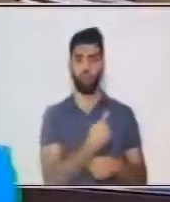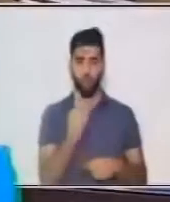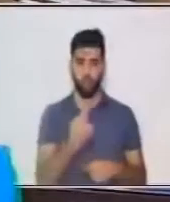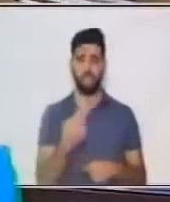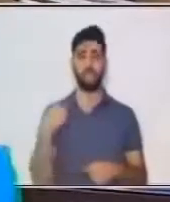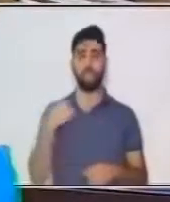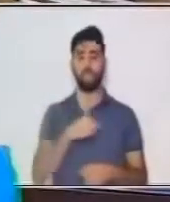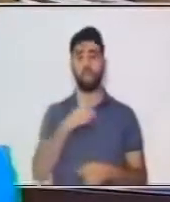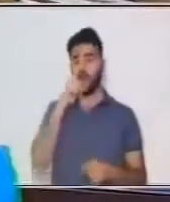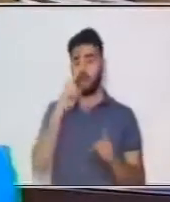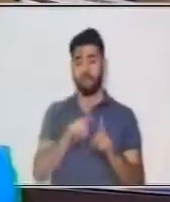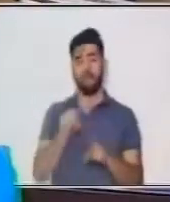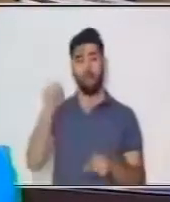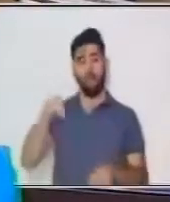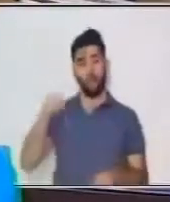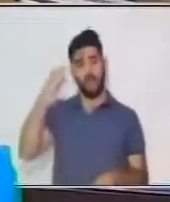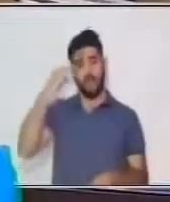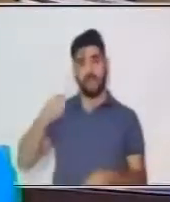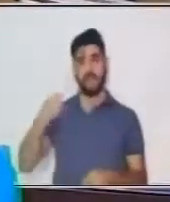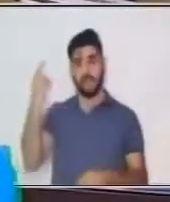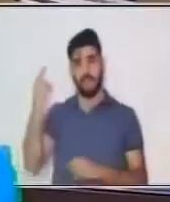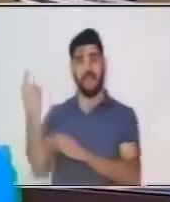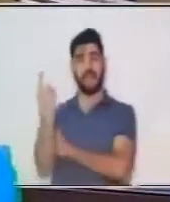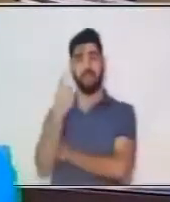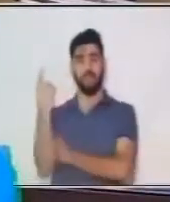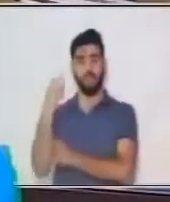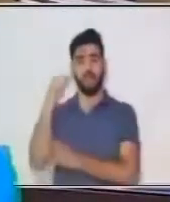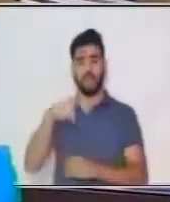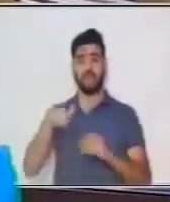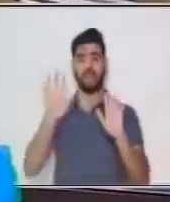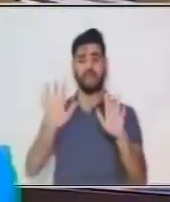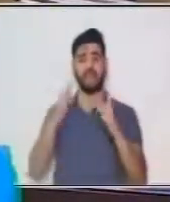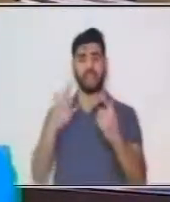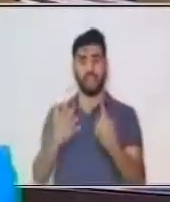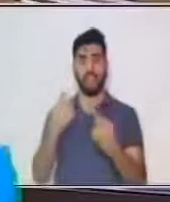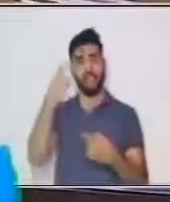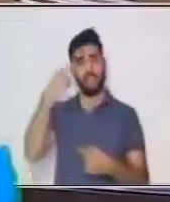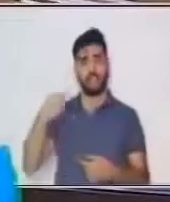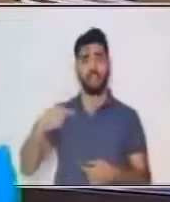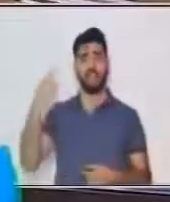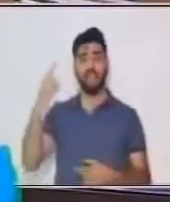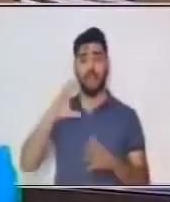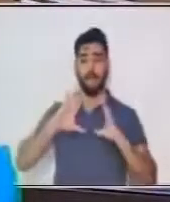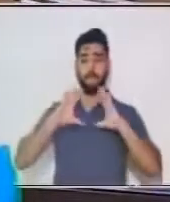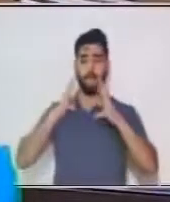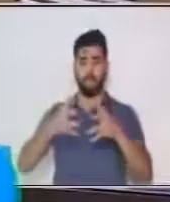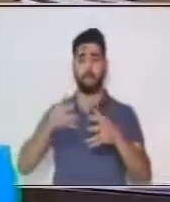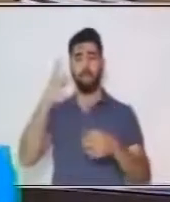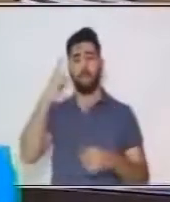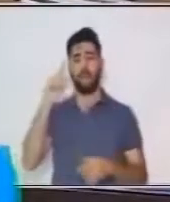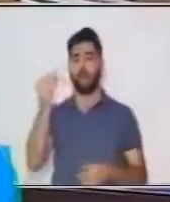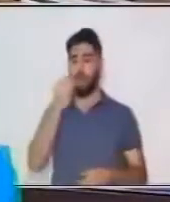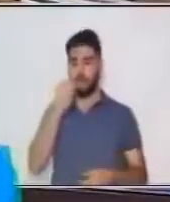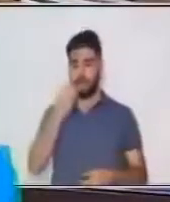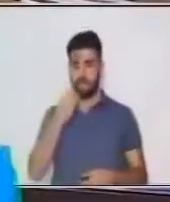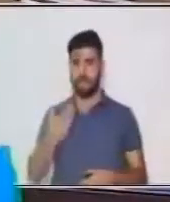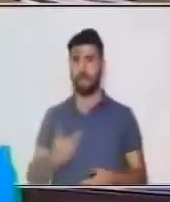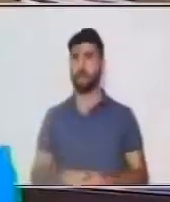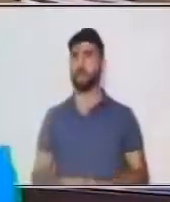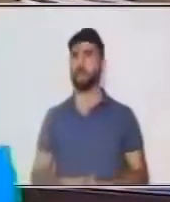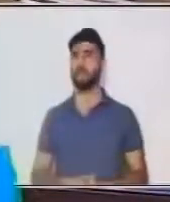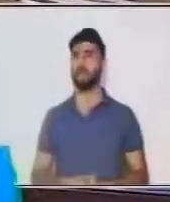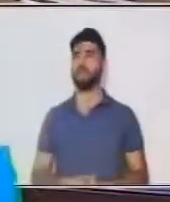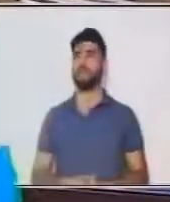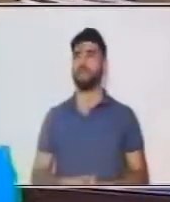día muy importante. ¿Sabes que el 16 celebramos el Día Mundial de la Alimentación? Yo creo que ya conoces la pirámide alimenticia o la olla